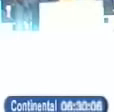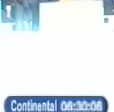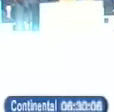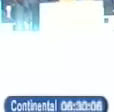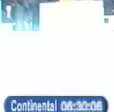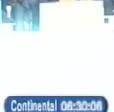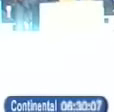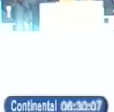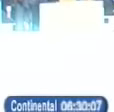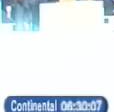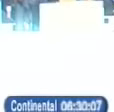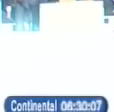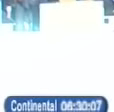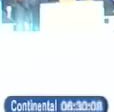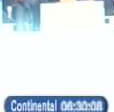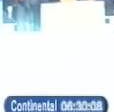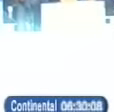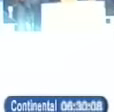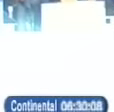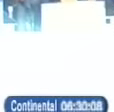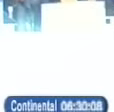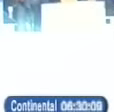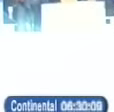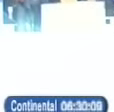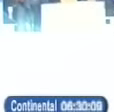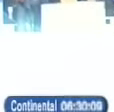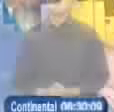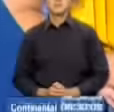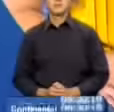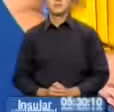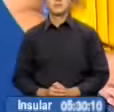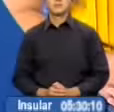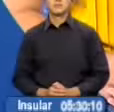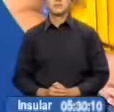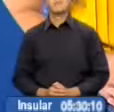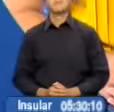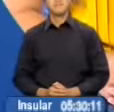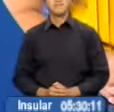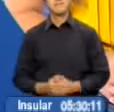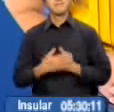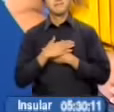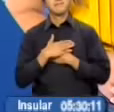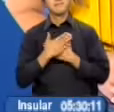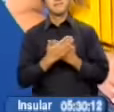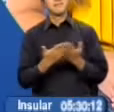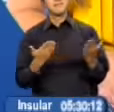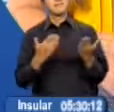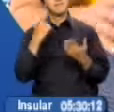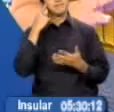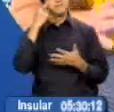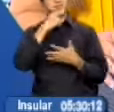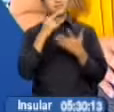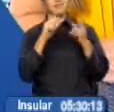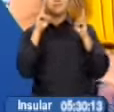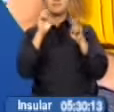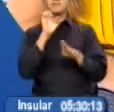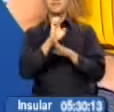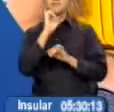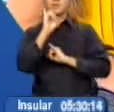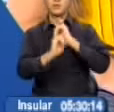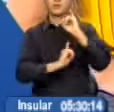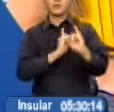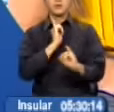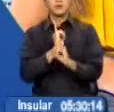nosotros aquí le ponemos la información vamos a saludar con nuestro compañero abraham verdura para que nos dé el detalle también de lo que veremos en el ámbito nacional e internacional